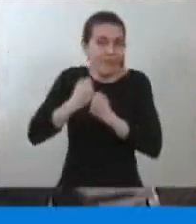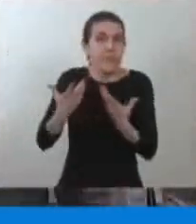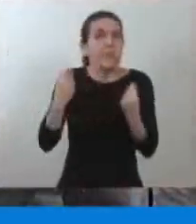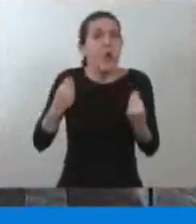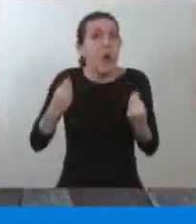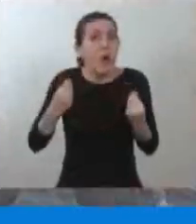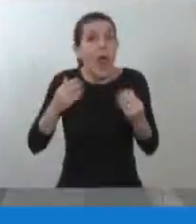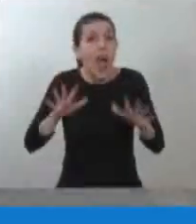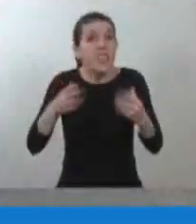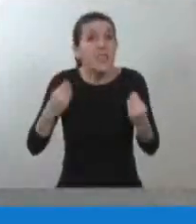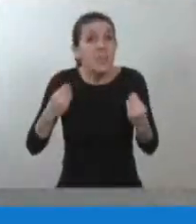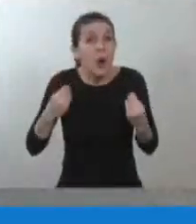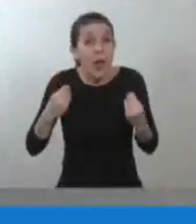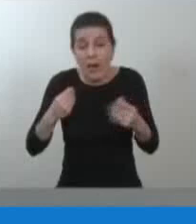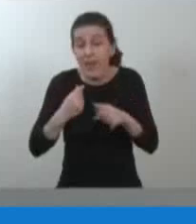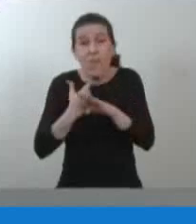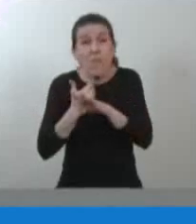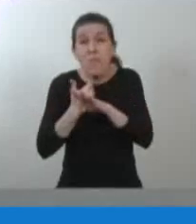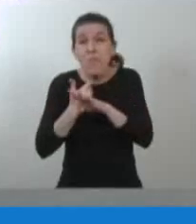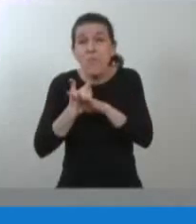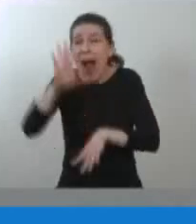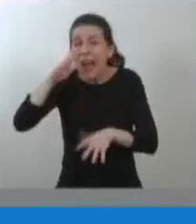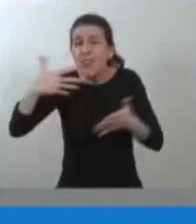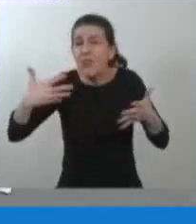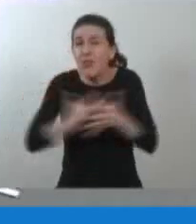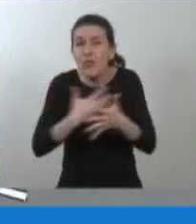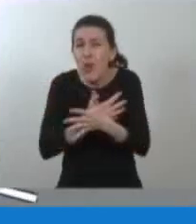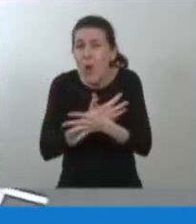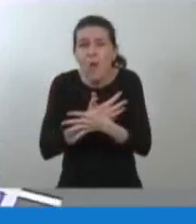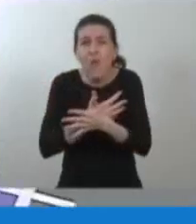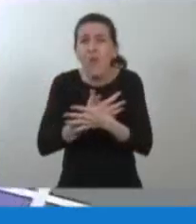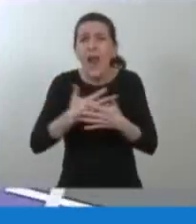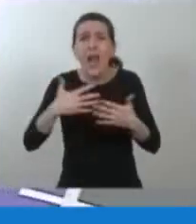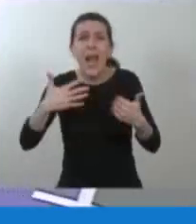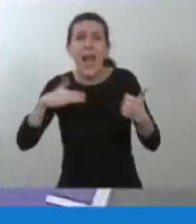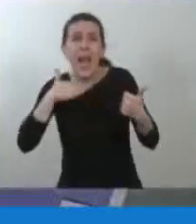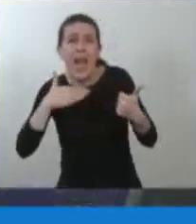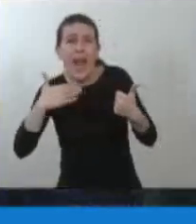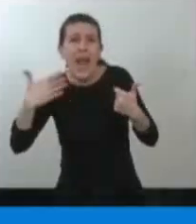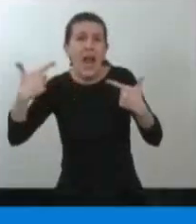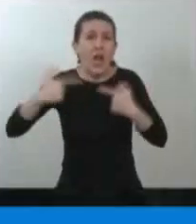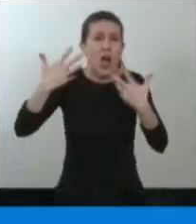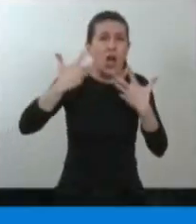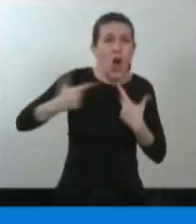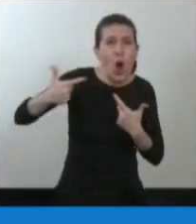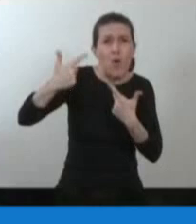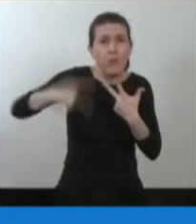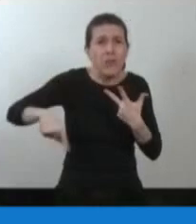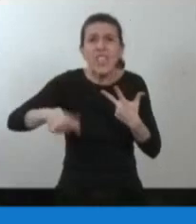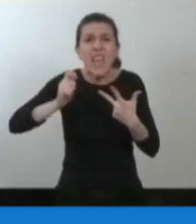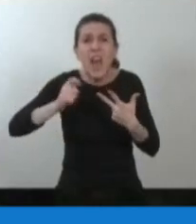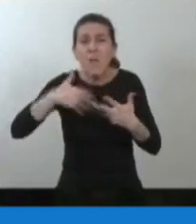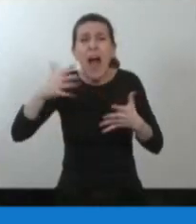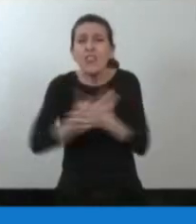porque las principales víctimas del delito son precisamente los que menos tienen